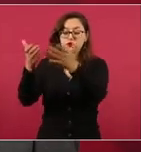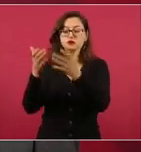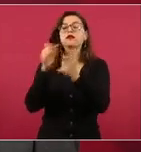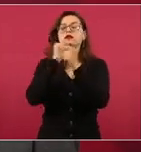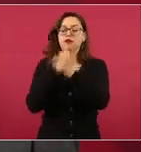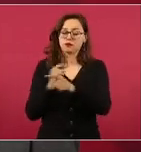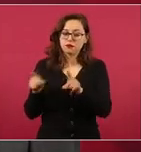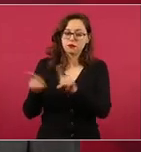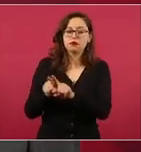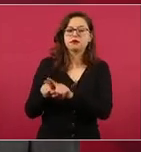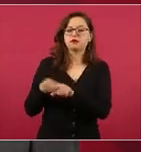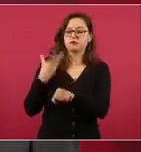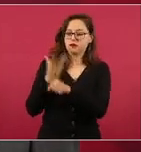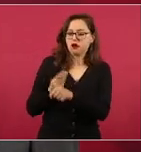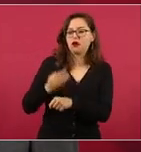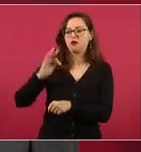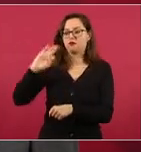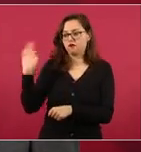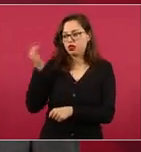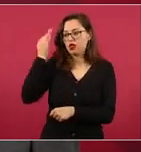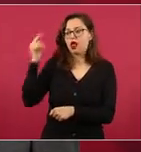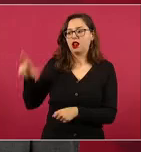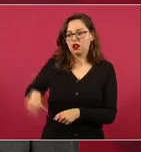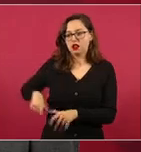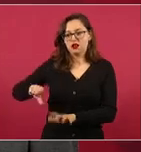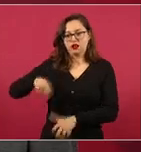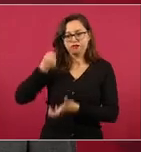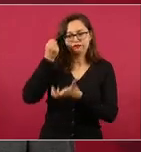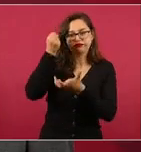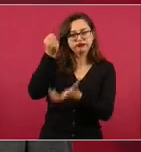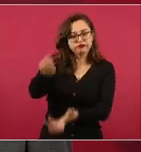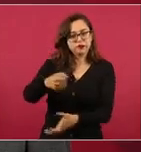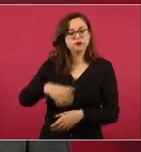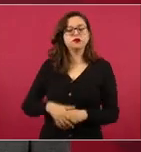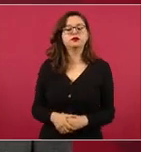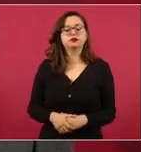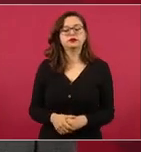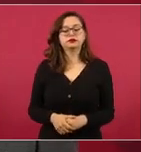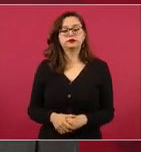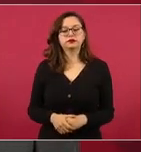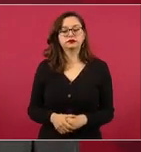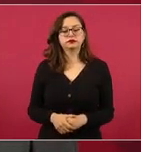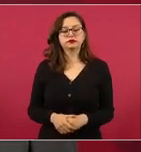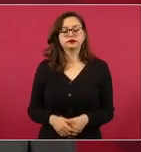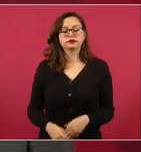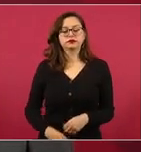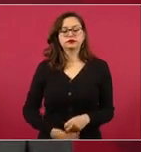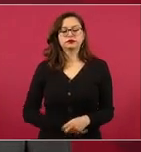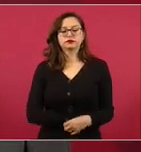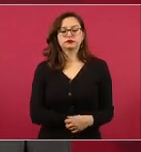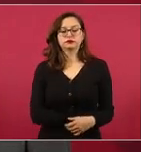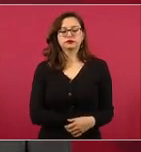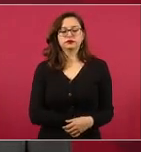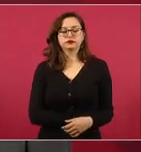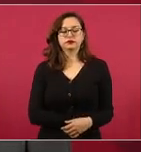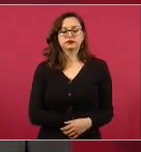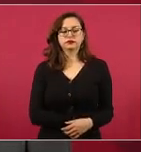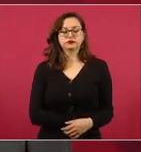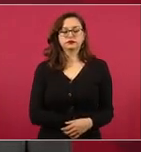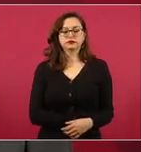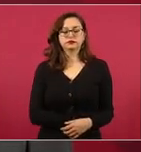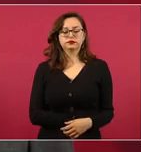financiados con presupuesto público. Se está haciendo una base naval